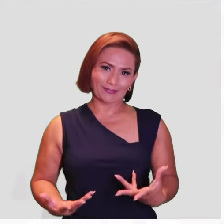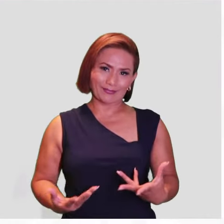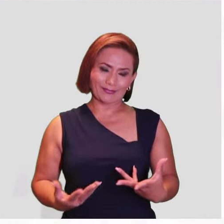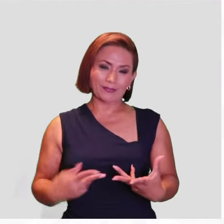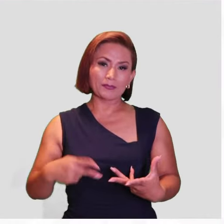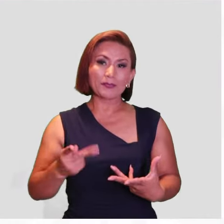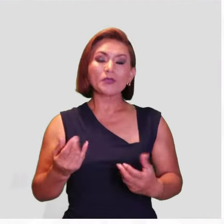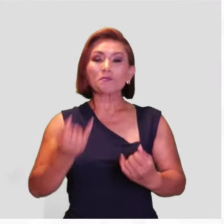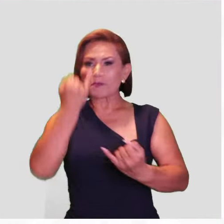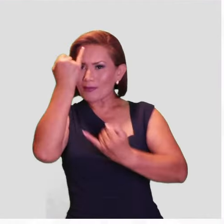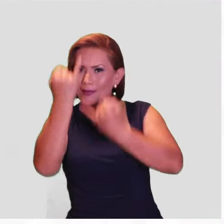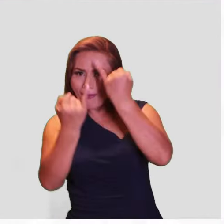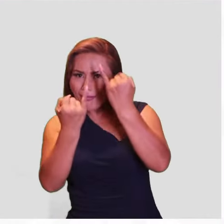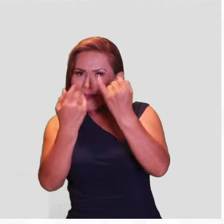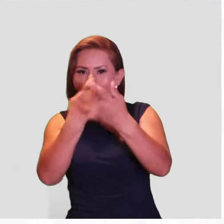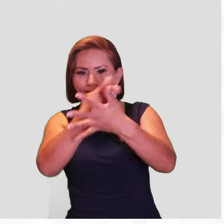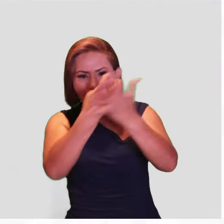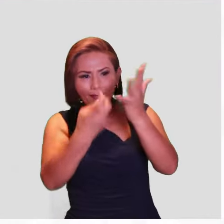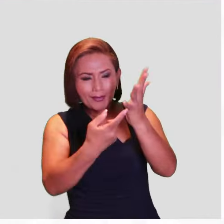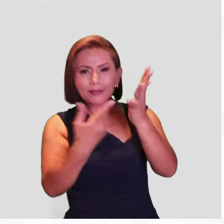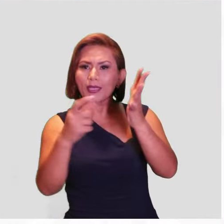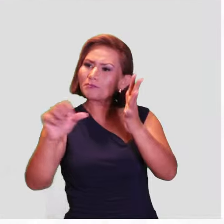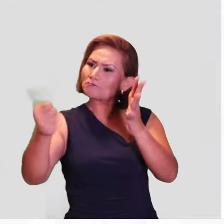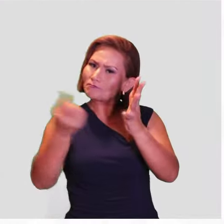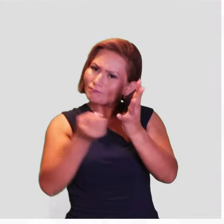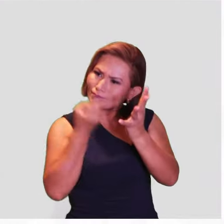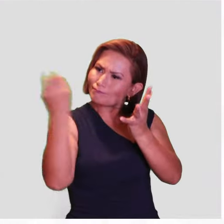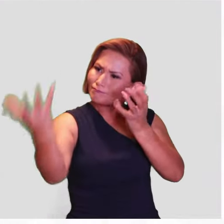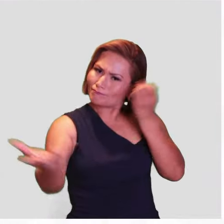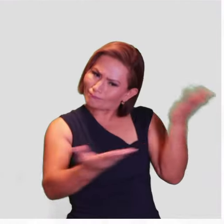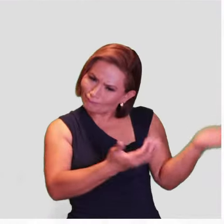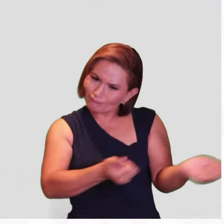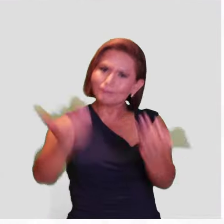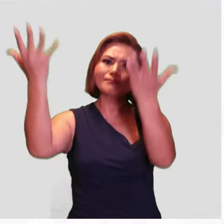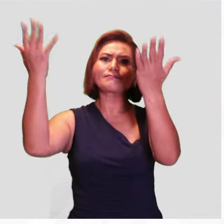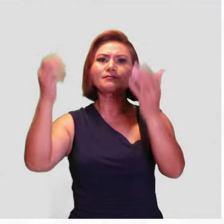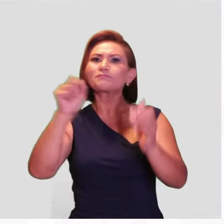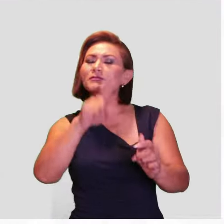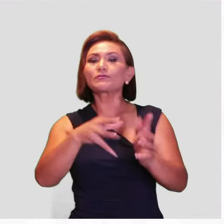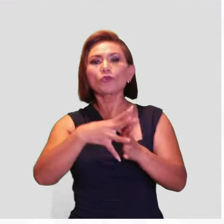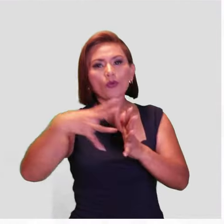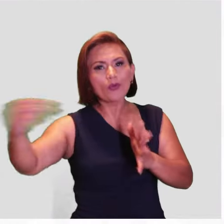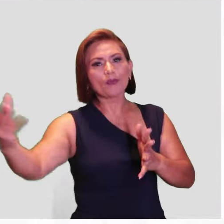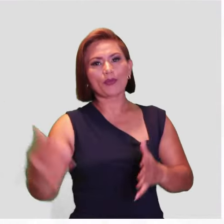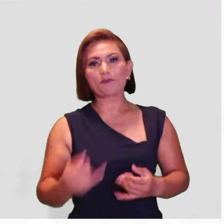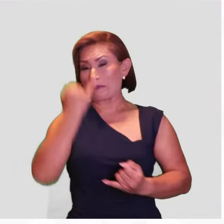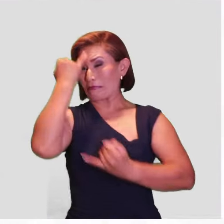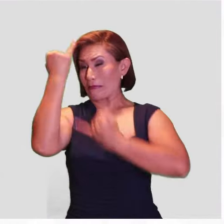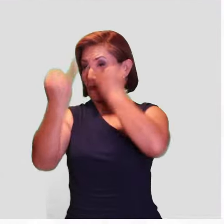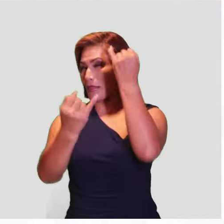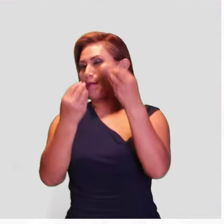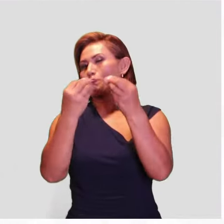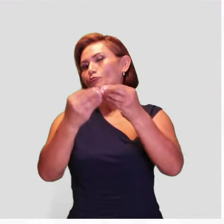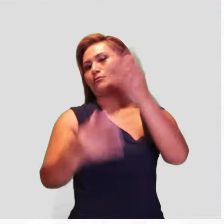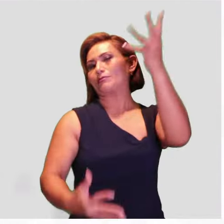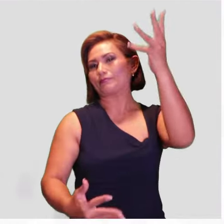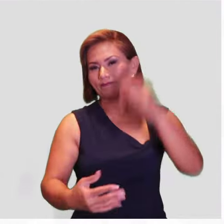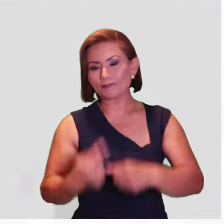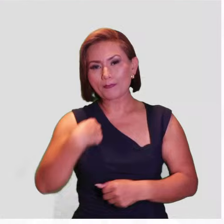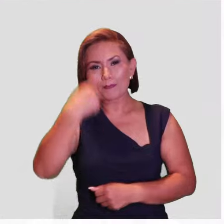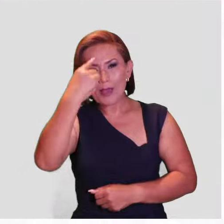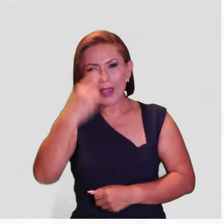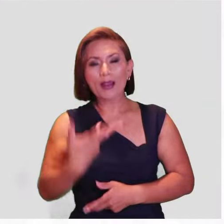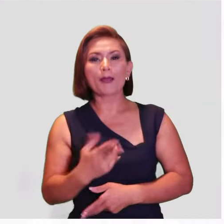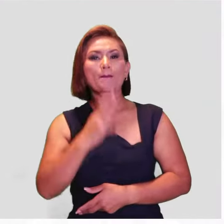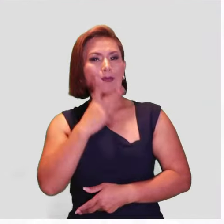exportar las ideas a los demás municipios de los estados circunvecinos? Tengo muchas ideas para mejorar